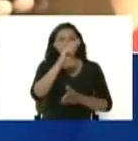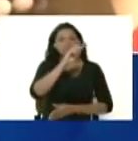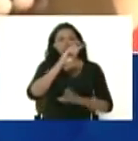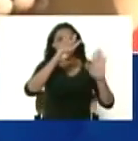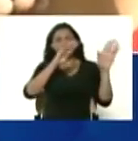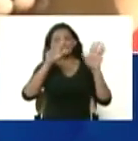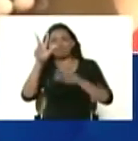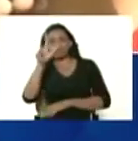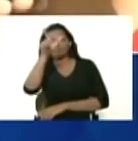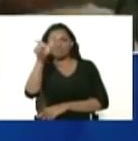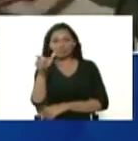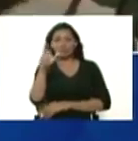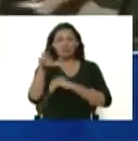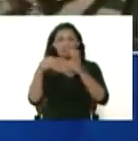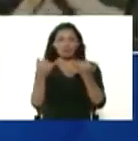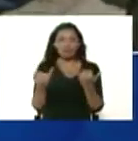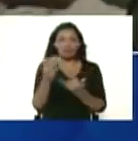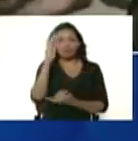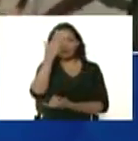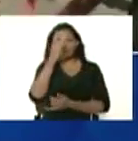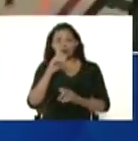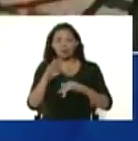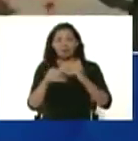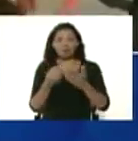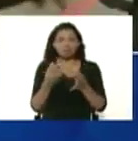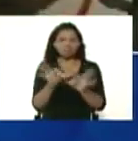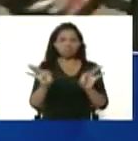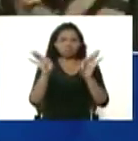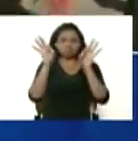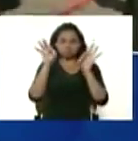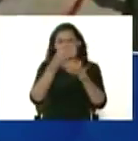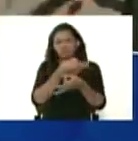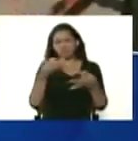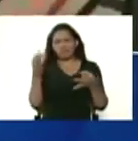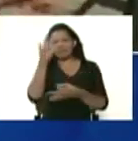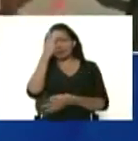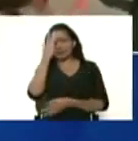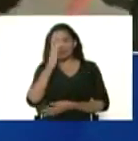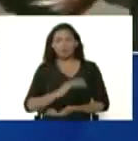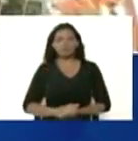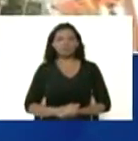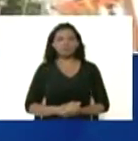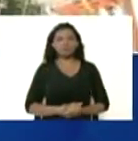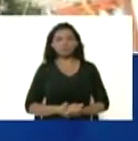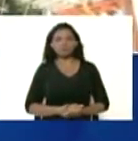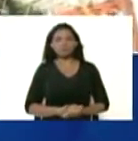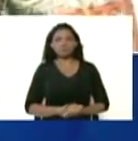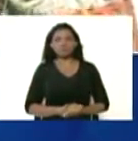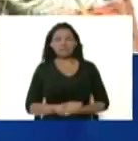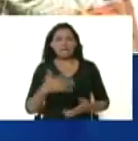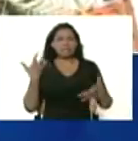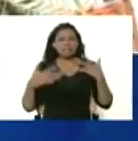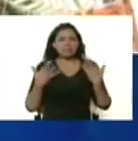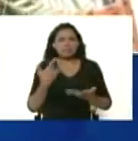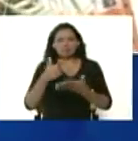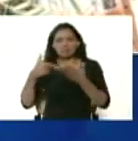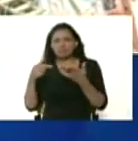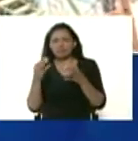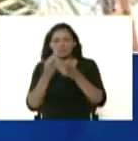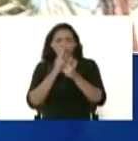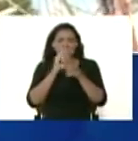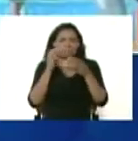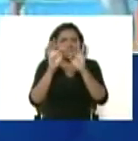10.296.193 compatriotas y han sido unos carnavales extraordinarios, llenos de actividad, de alegría,